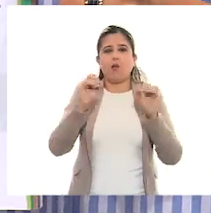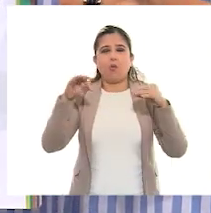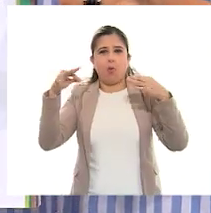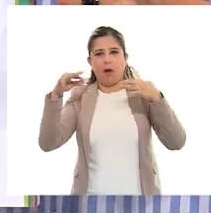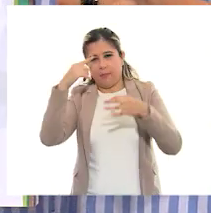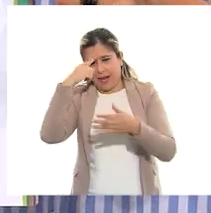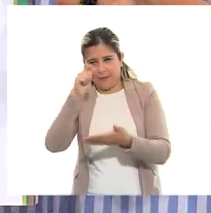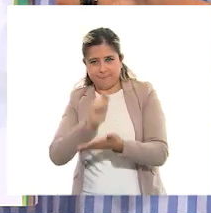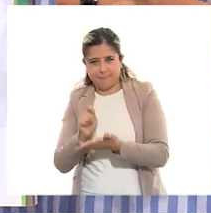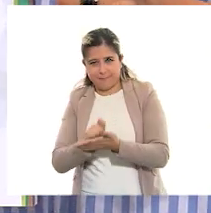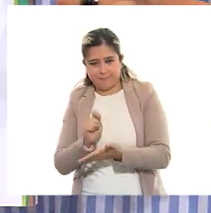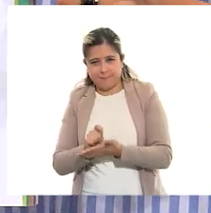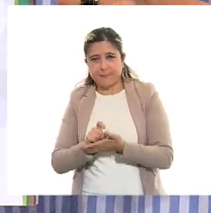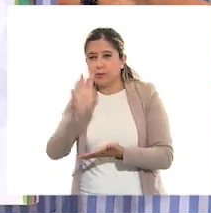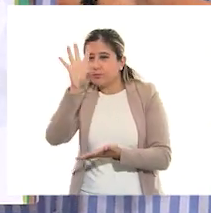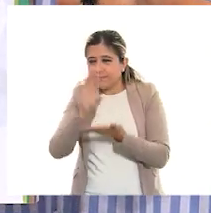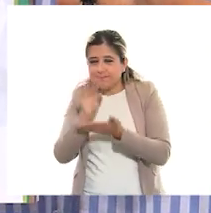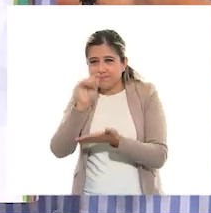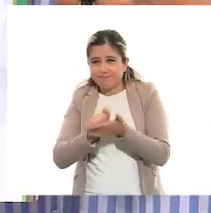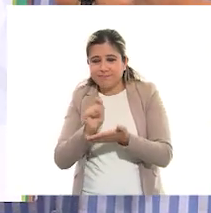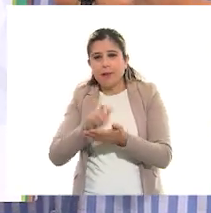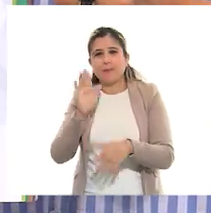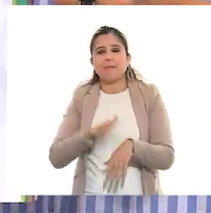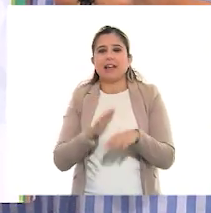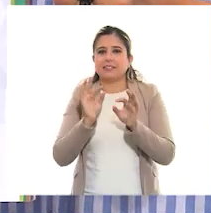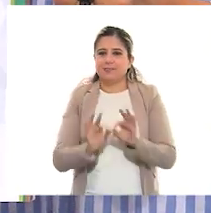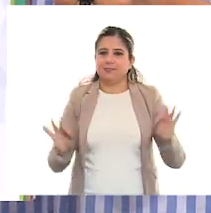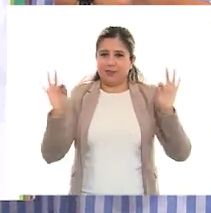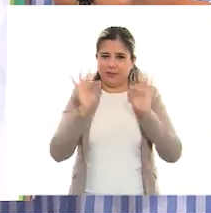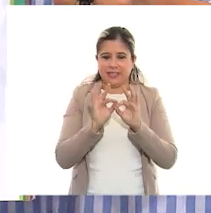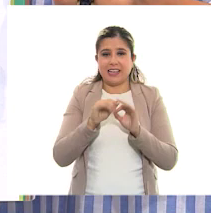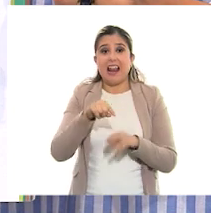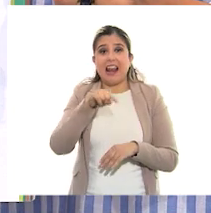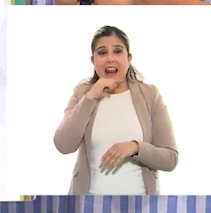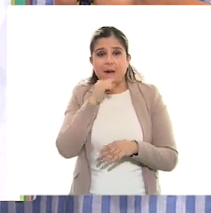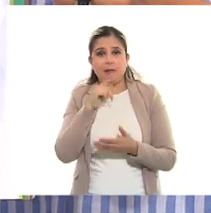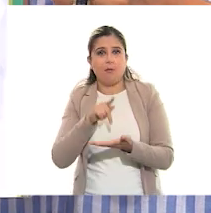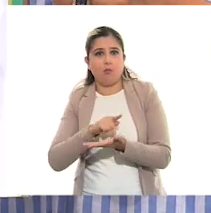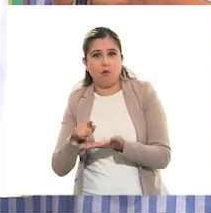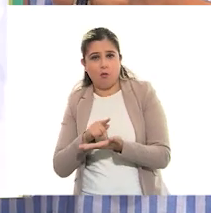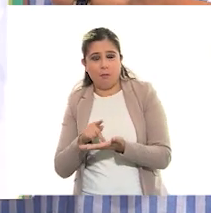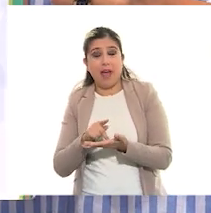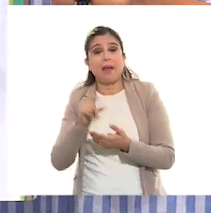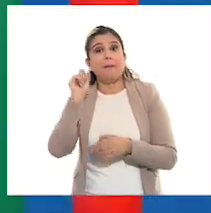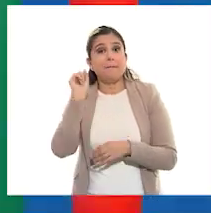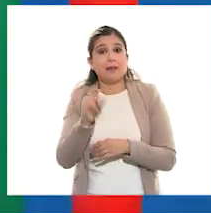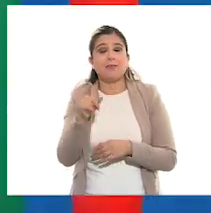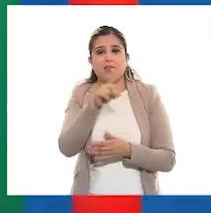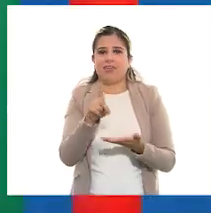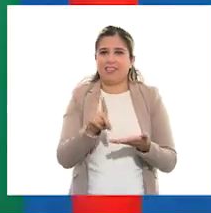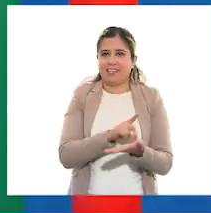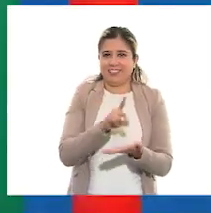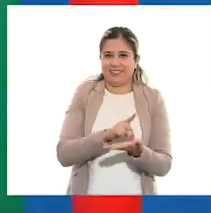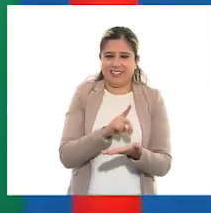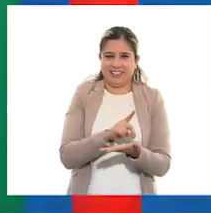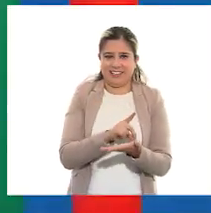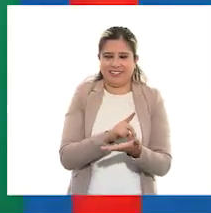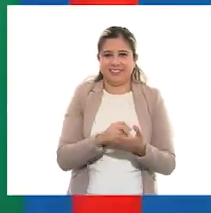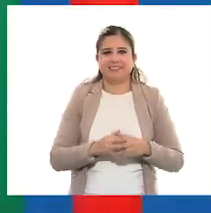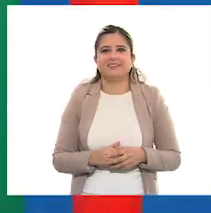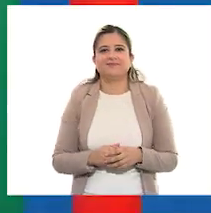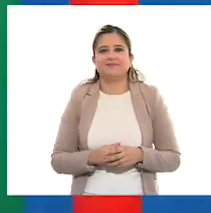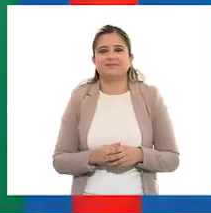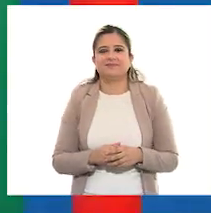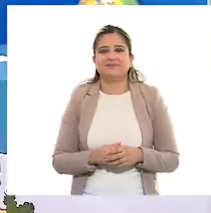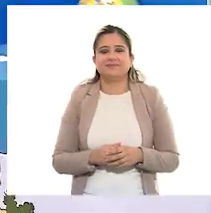tomar notas y escribir lo que consideren más relevante. Lápiz y pluma y, por supuesto, su diccionario.